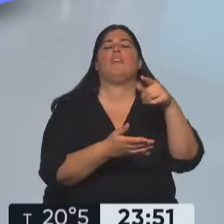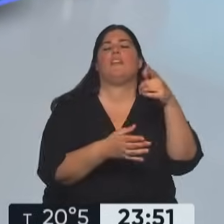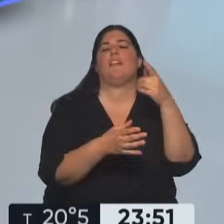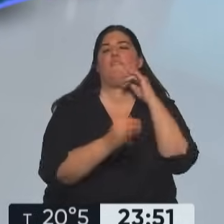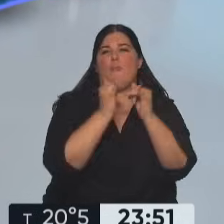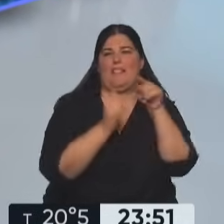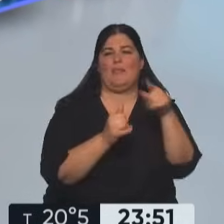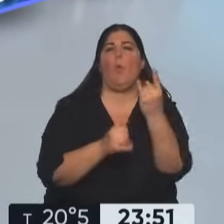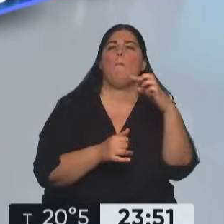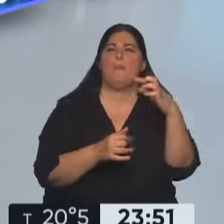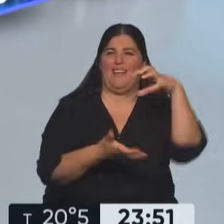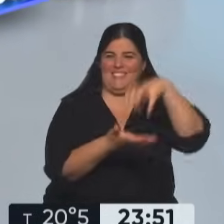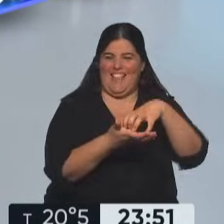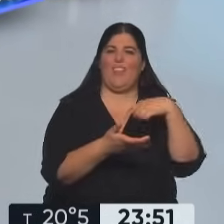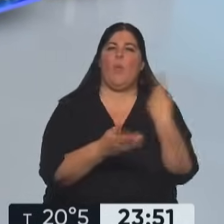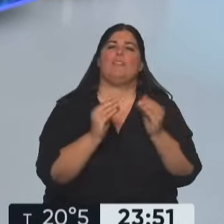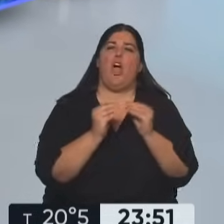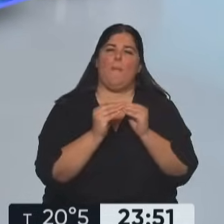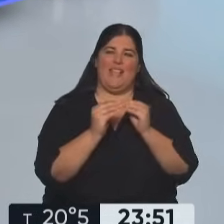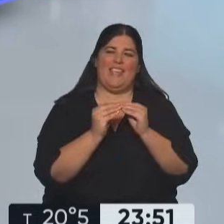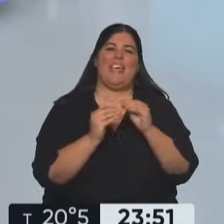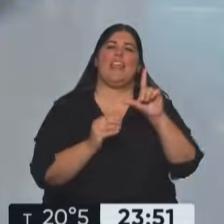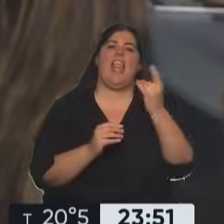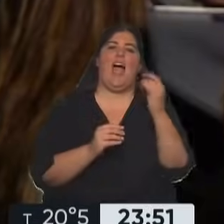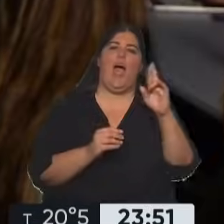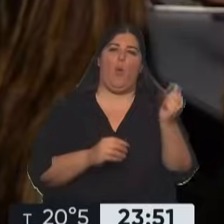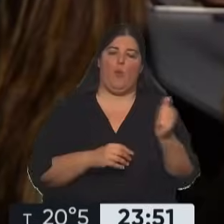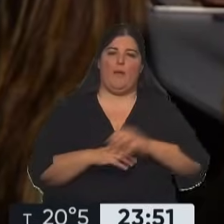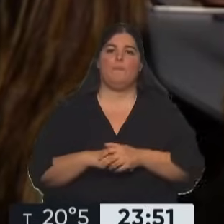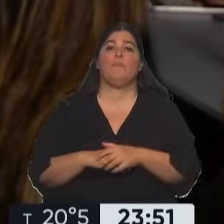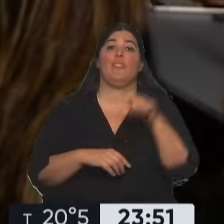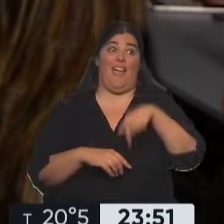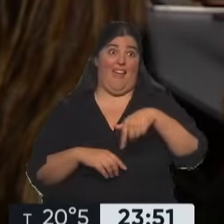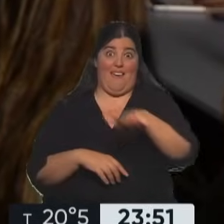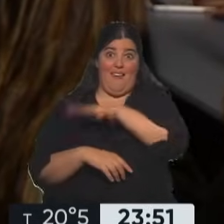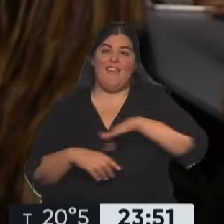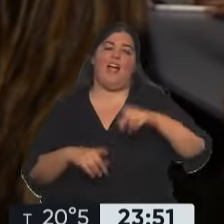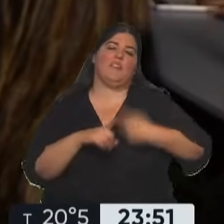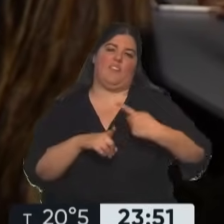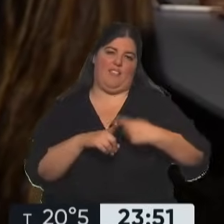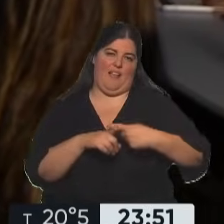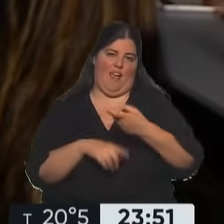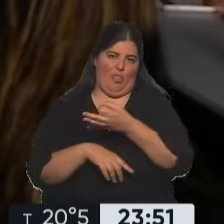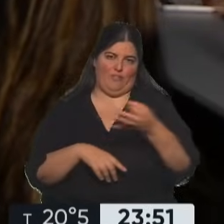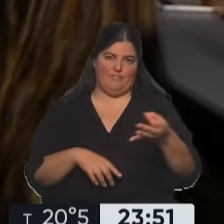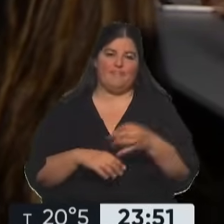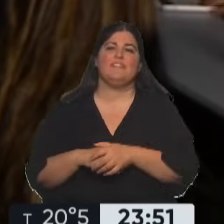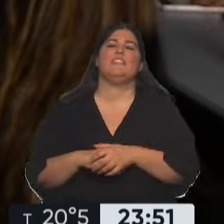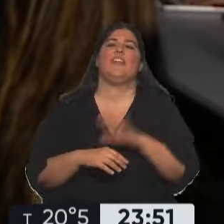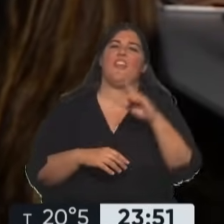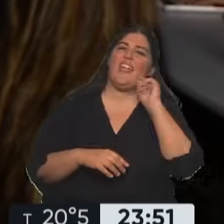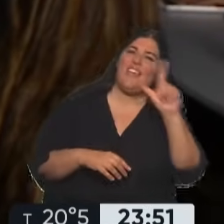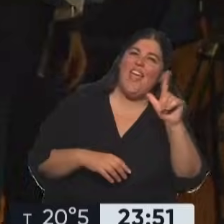por la Patria se encuentra nuestra compañera Laura Maiocchi. Aquí se está festejando, Mariela, y recordemos, Daniel,